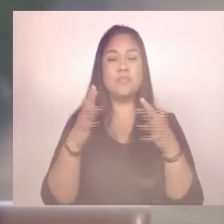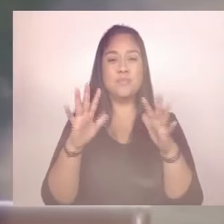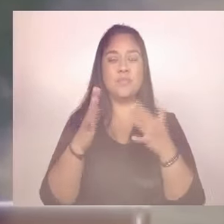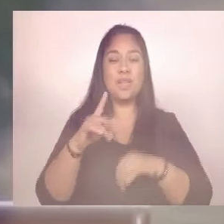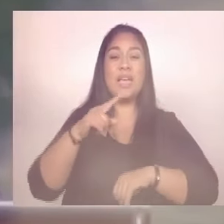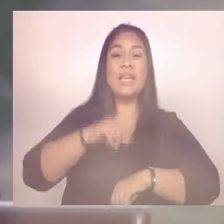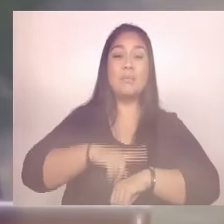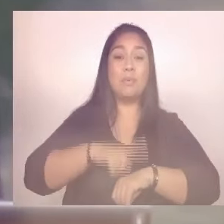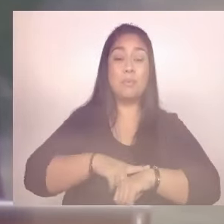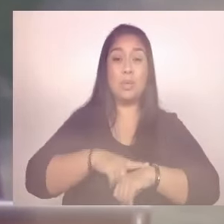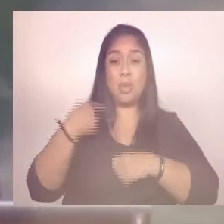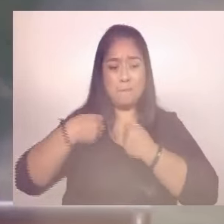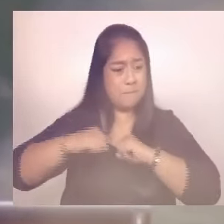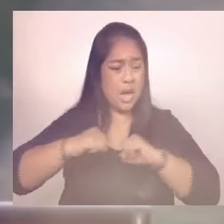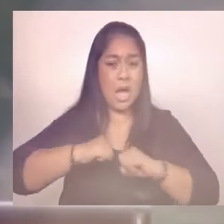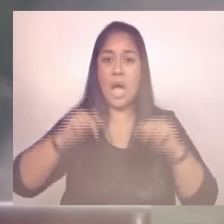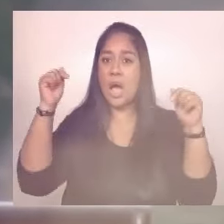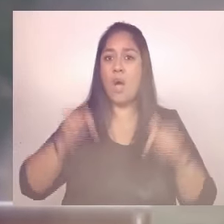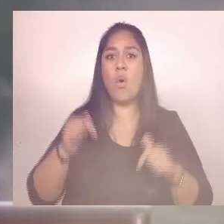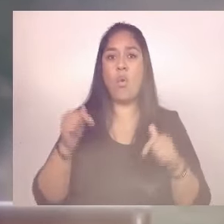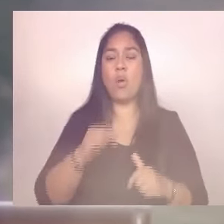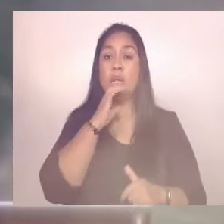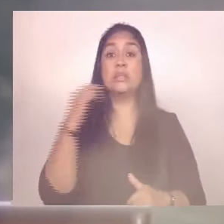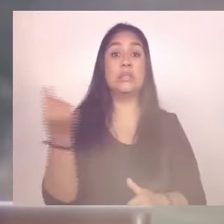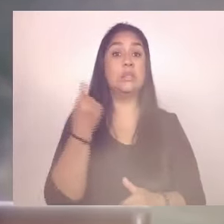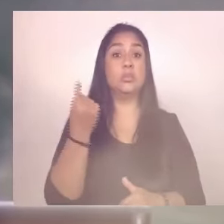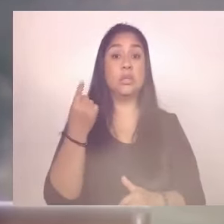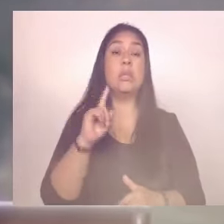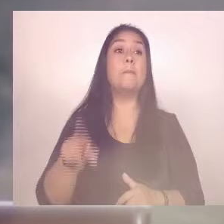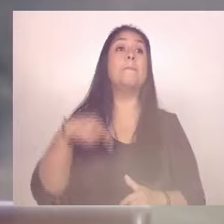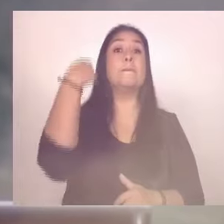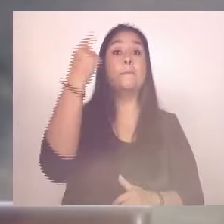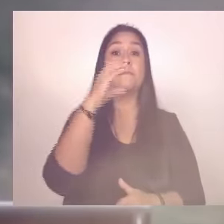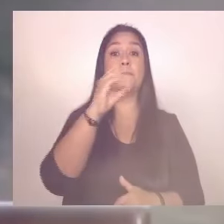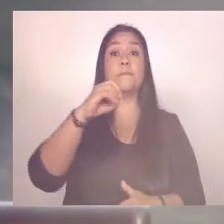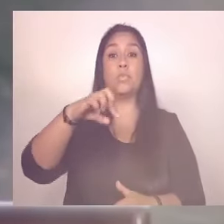El momento para actuar es ahora, y es esencial que la próxima